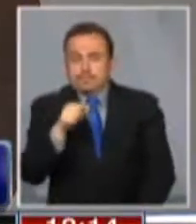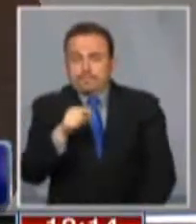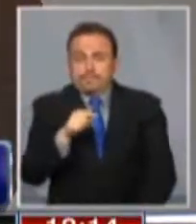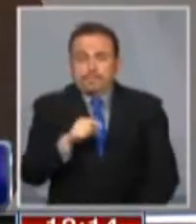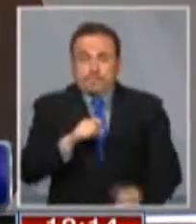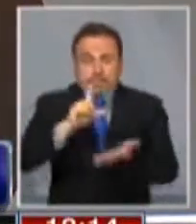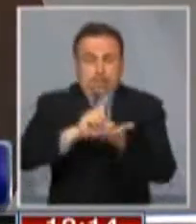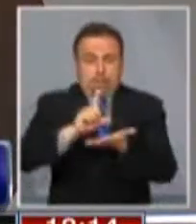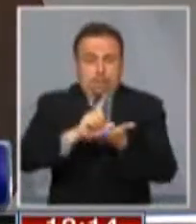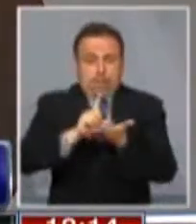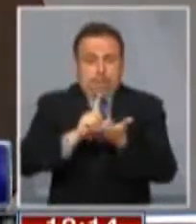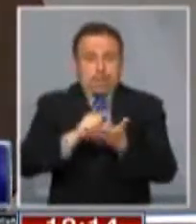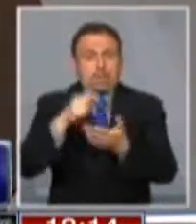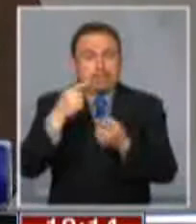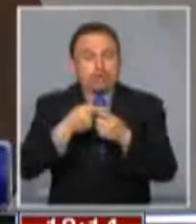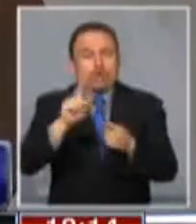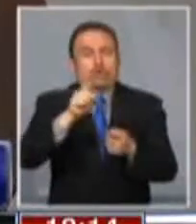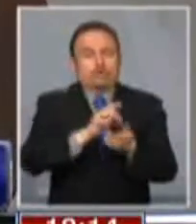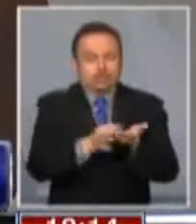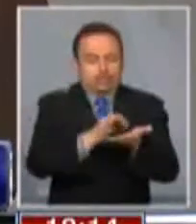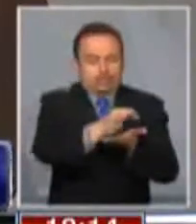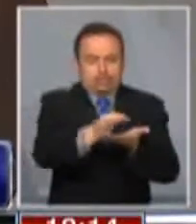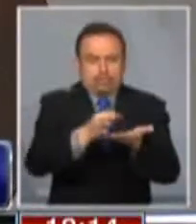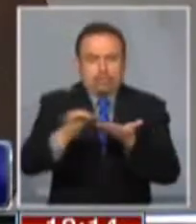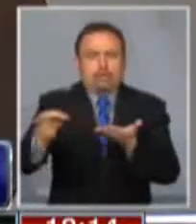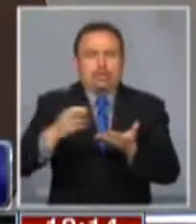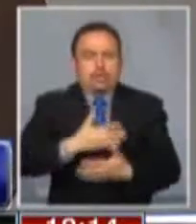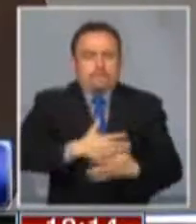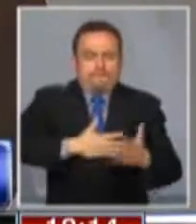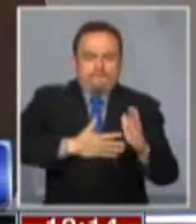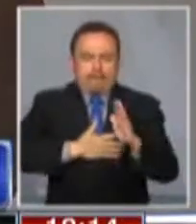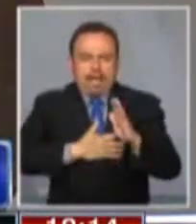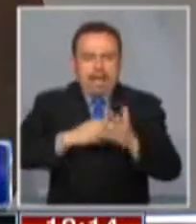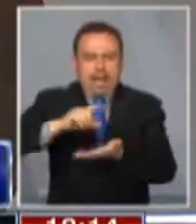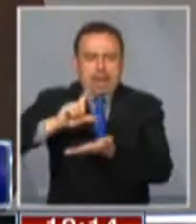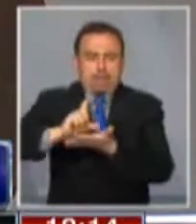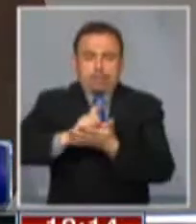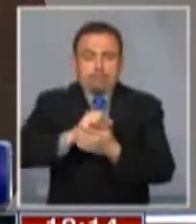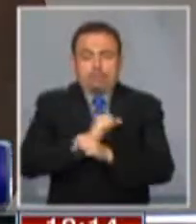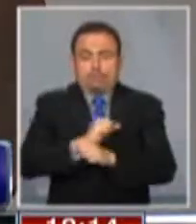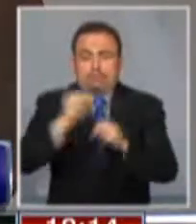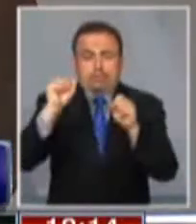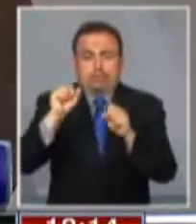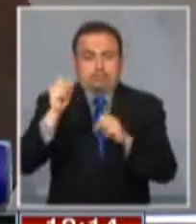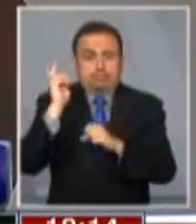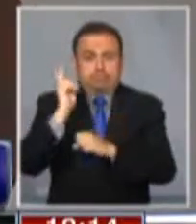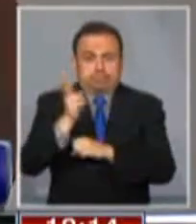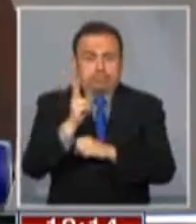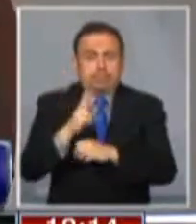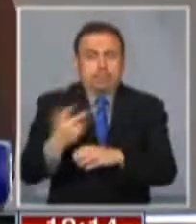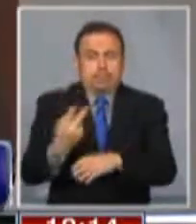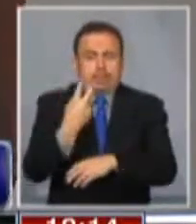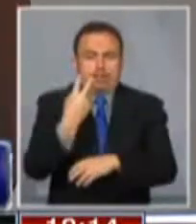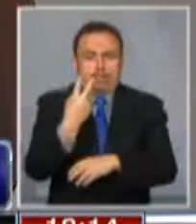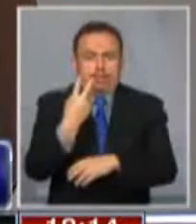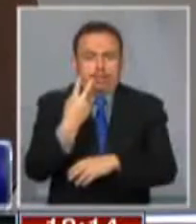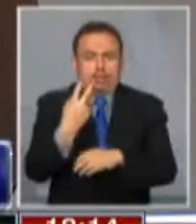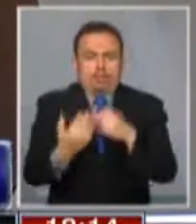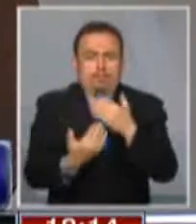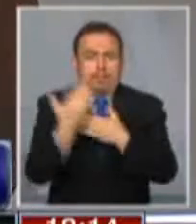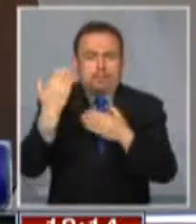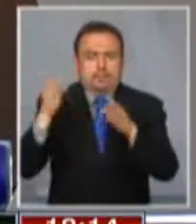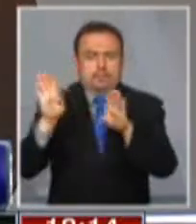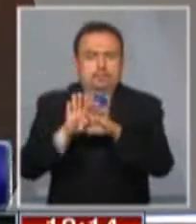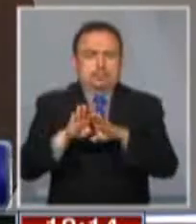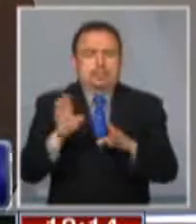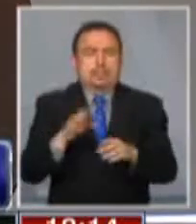el barrio Bellavista en otros sectores, que han sido las discotecas. Las discotecas no pueden funcionar con un cierre a las 2 de la mañana en la semana y a las 3 de